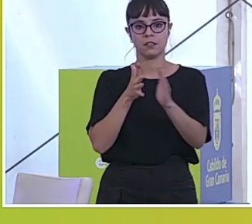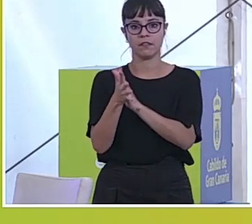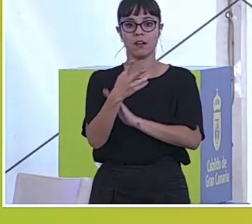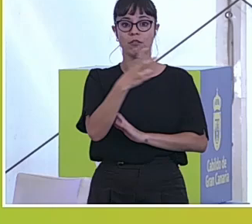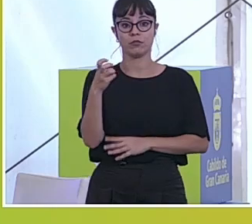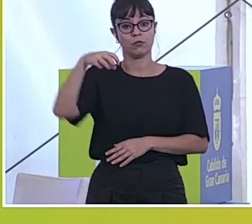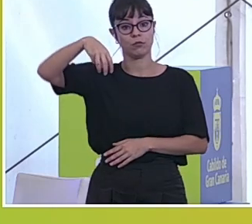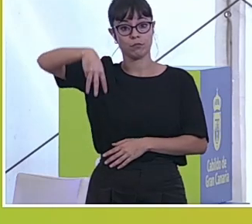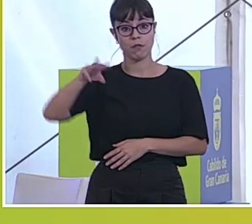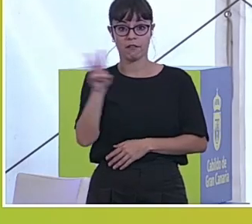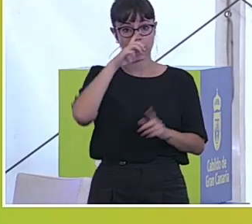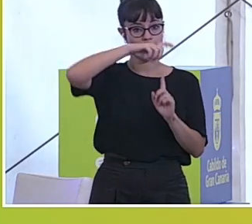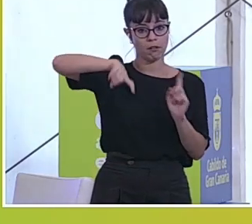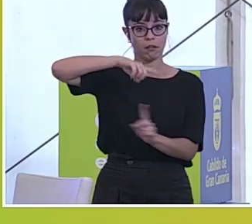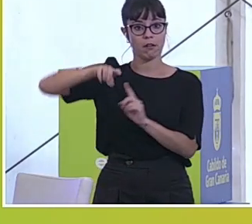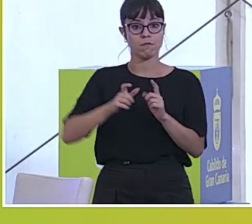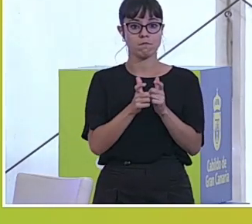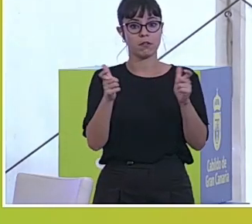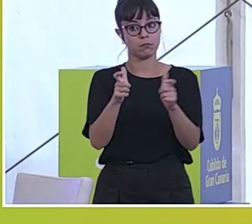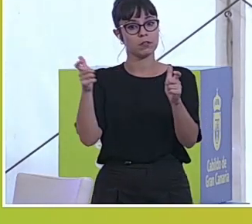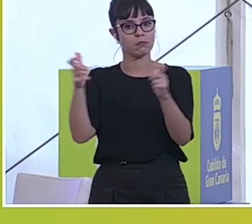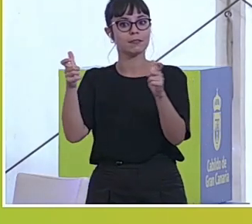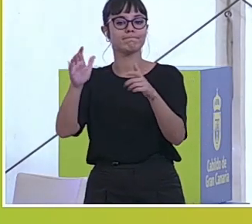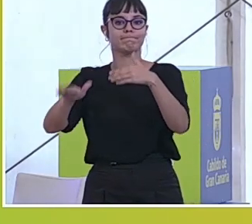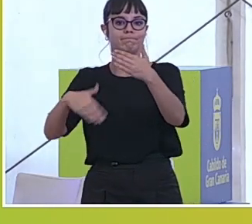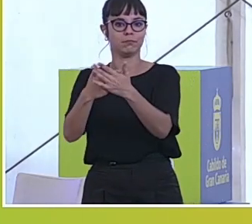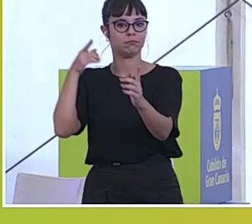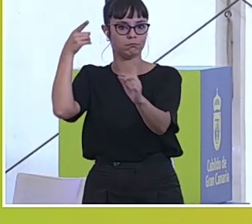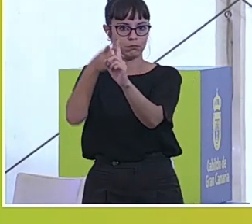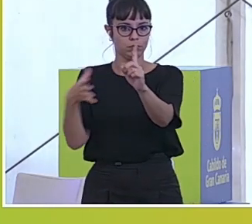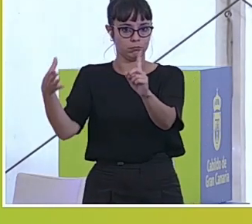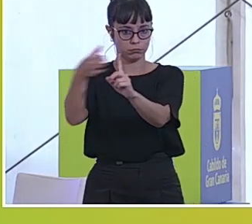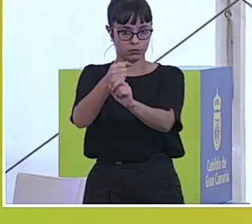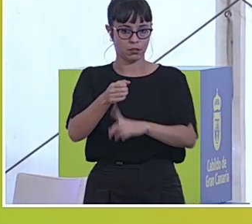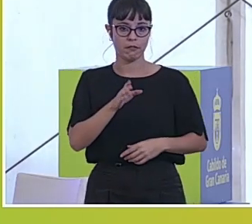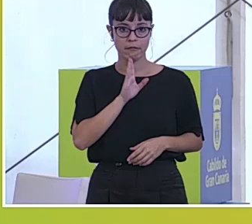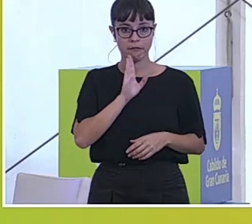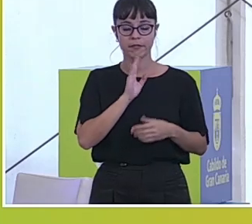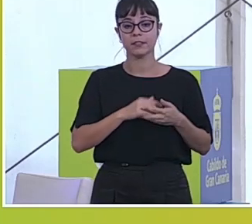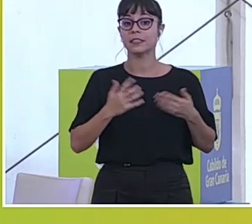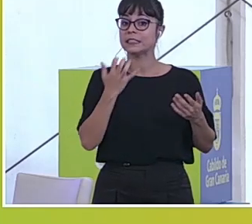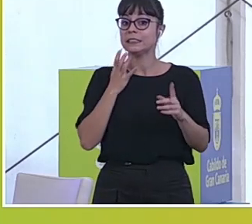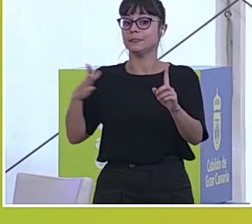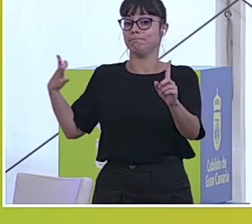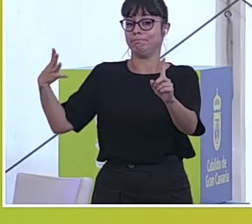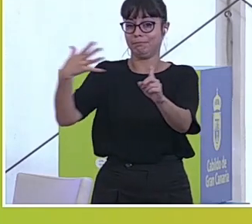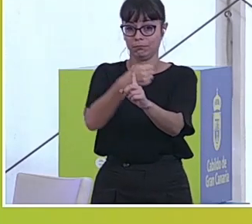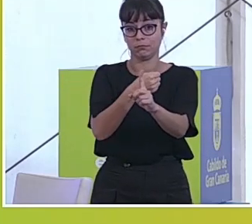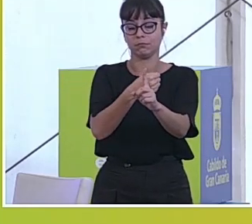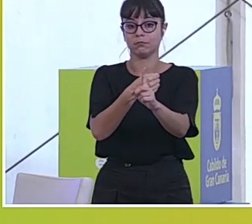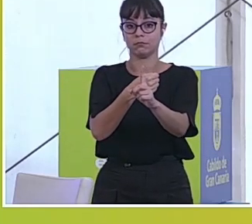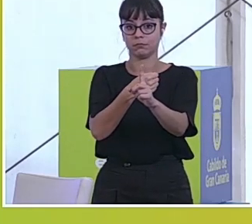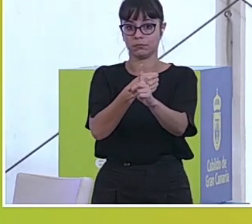megavatios año para llegar a ese objetivo, ¿vale? Al fin y al cabo, si no conseguimos ese objetivo, o sea, de